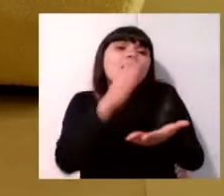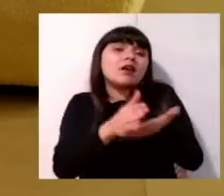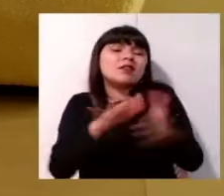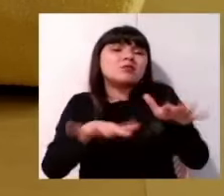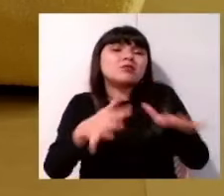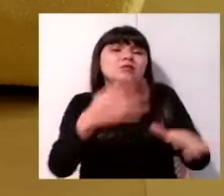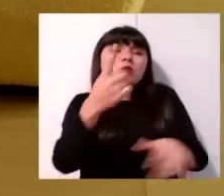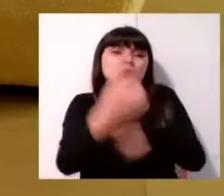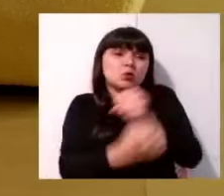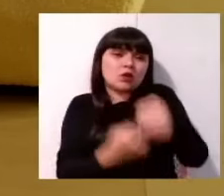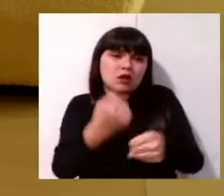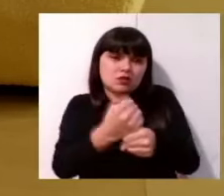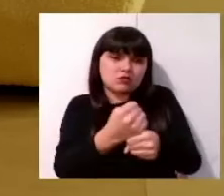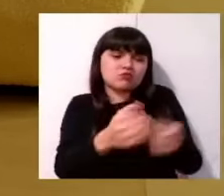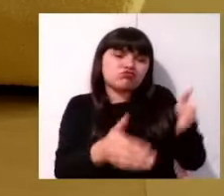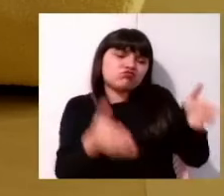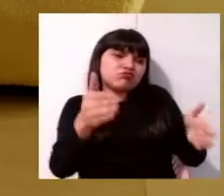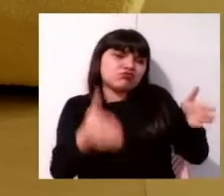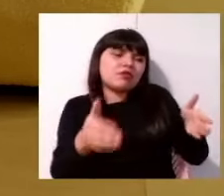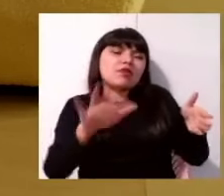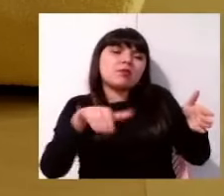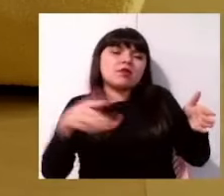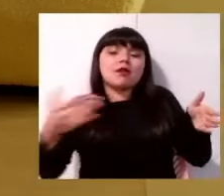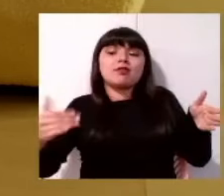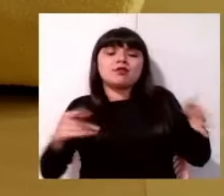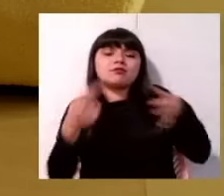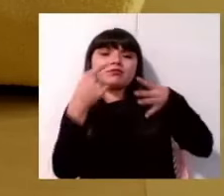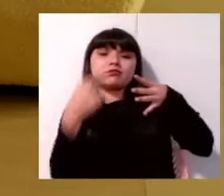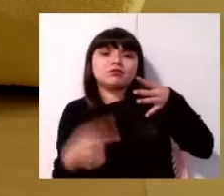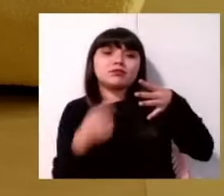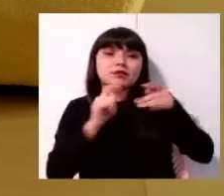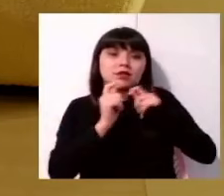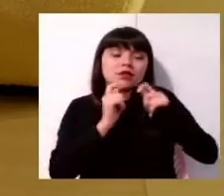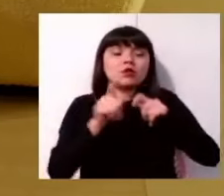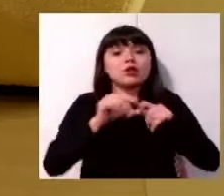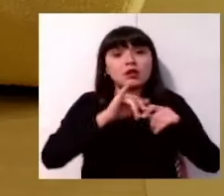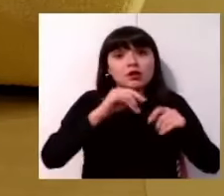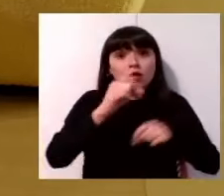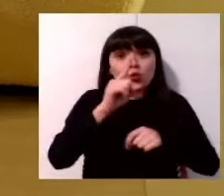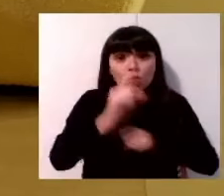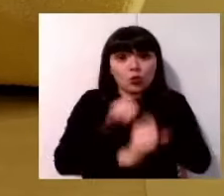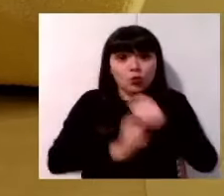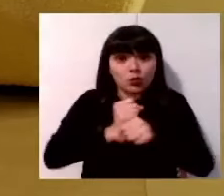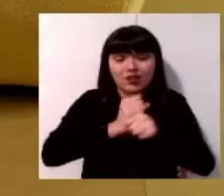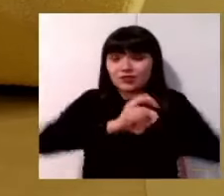algunos factores de riesgo. Y idealmente después del año, ya por un tema de riesgo,